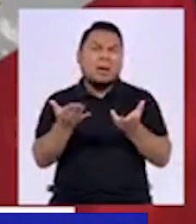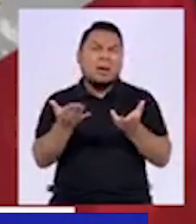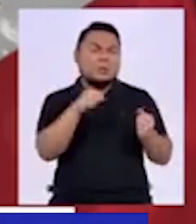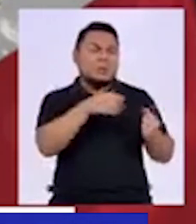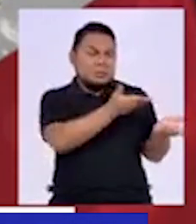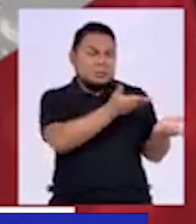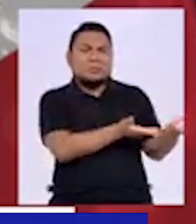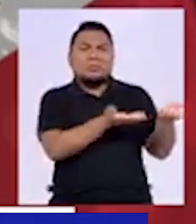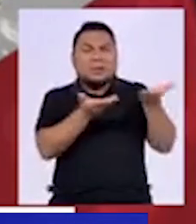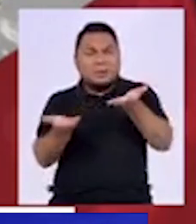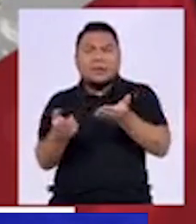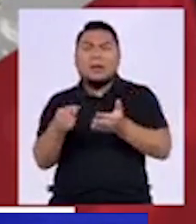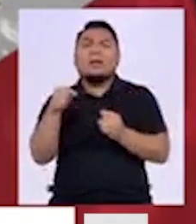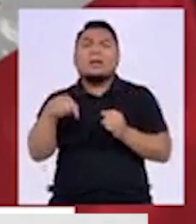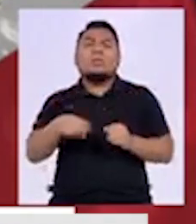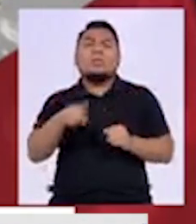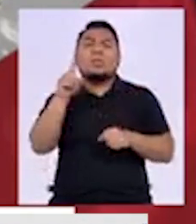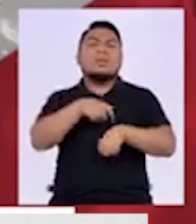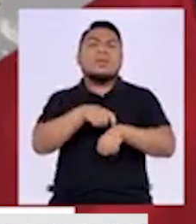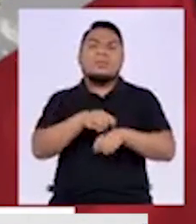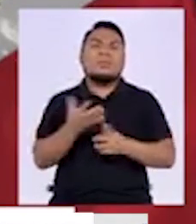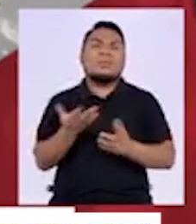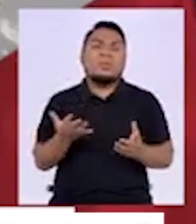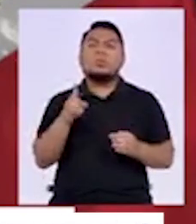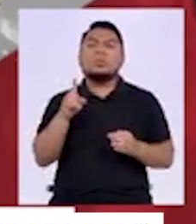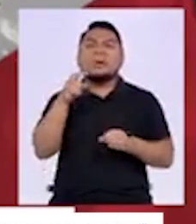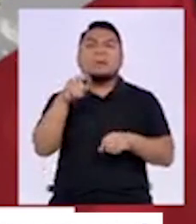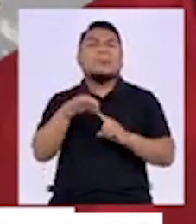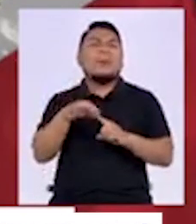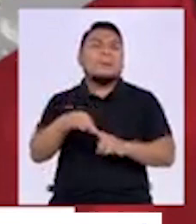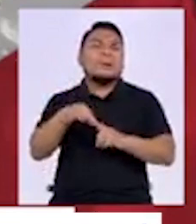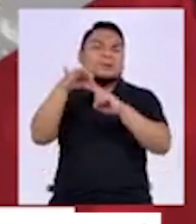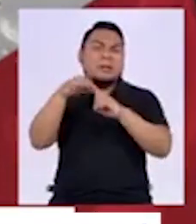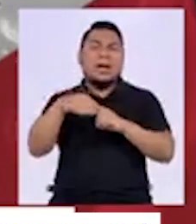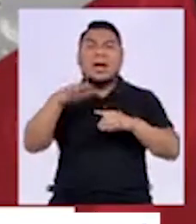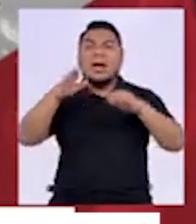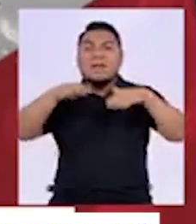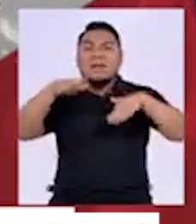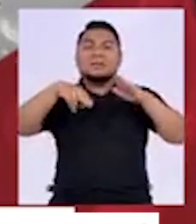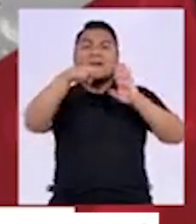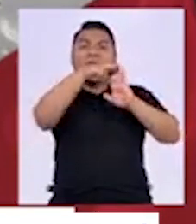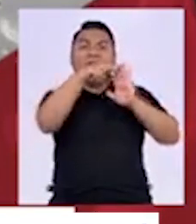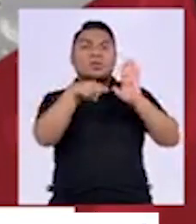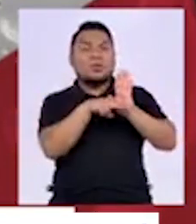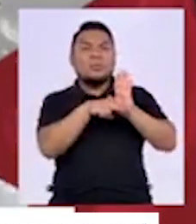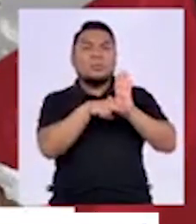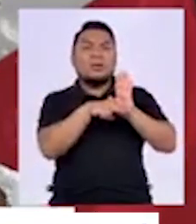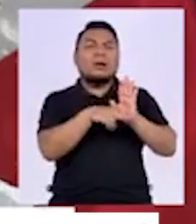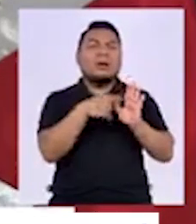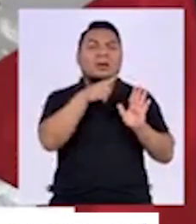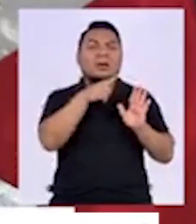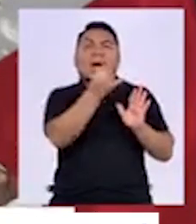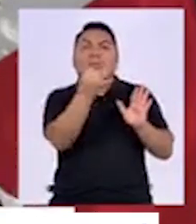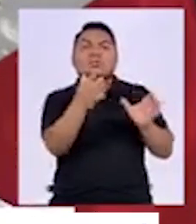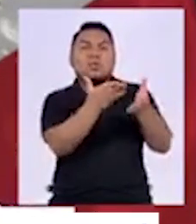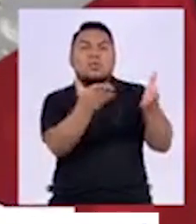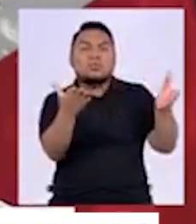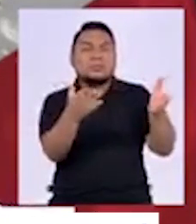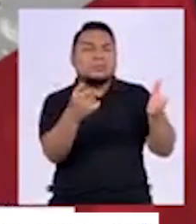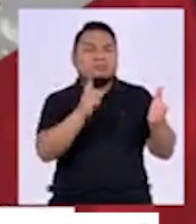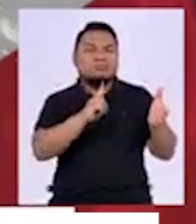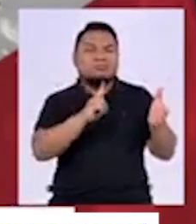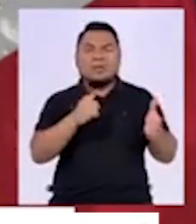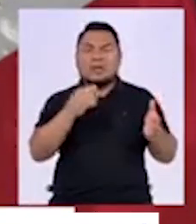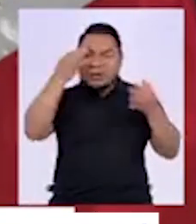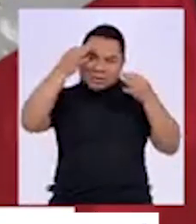es una situación especial, donde muchas veces la norma no alcanza y tenemos que tomar